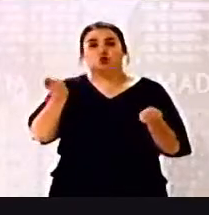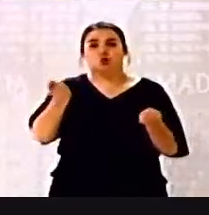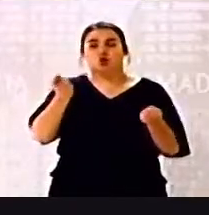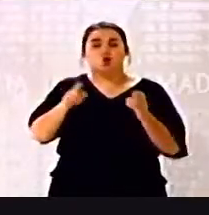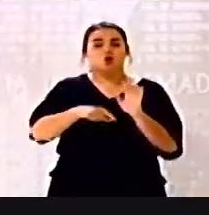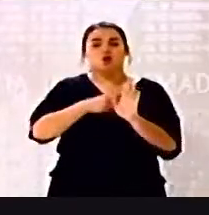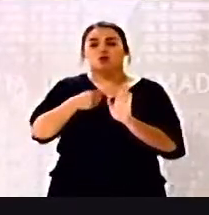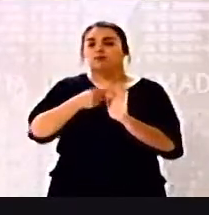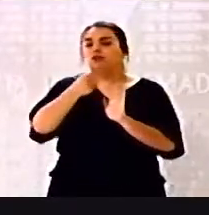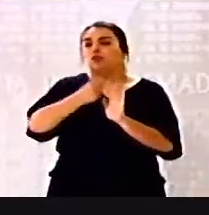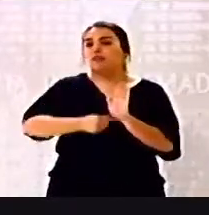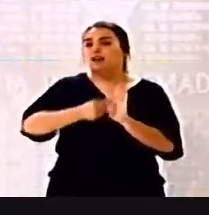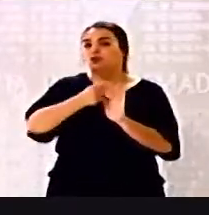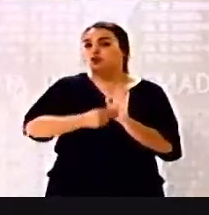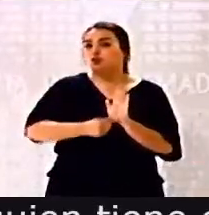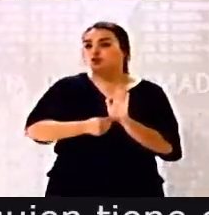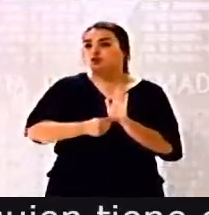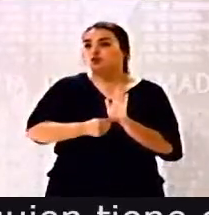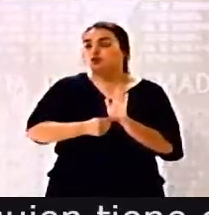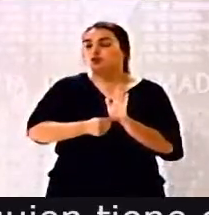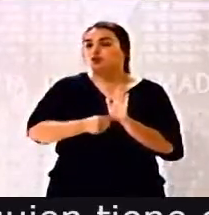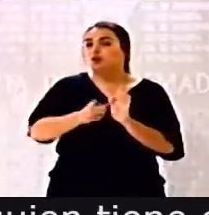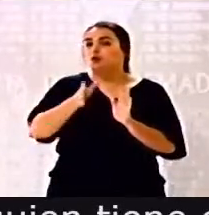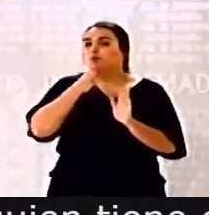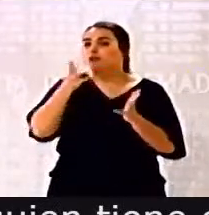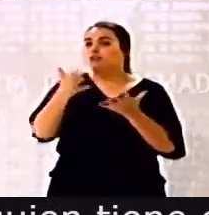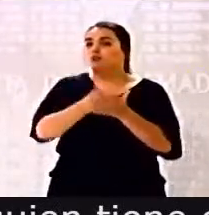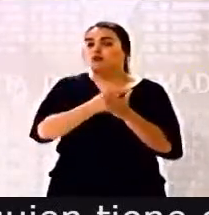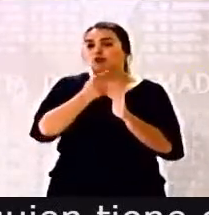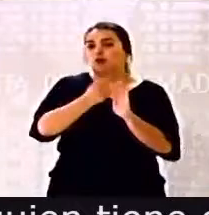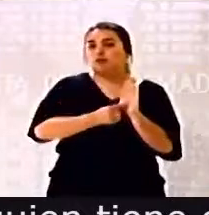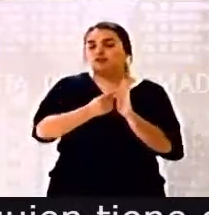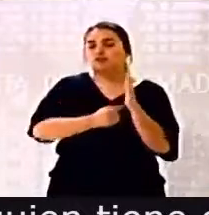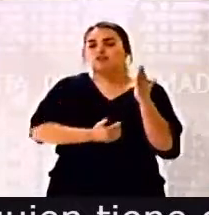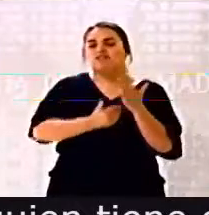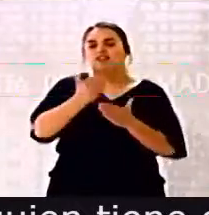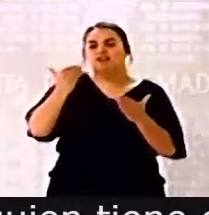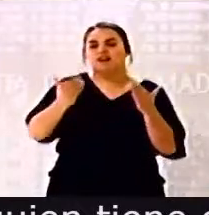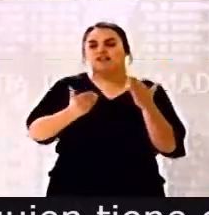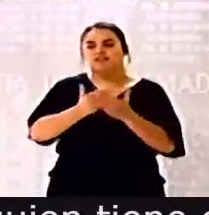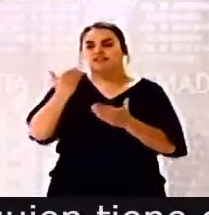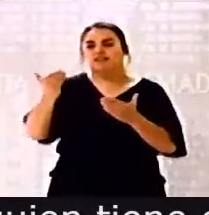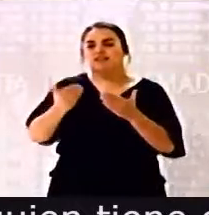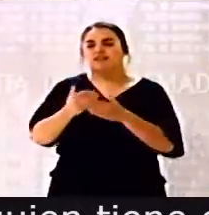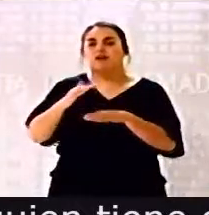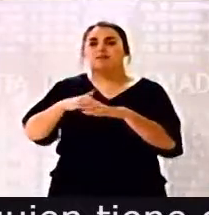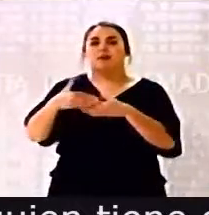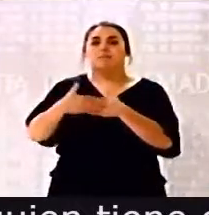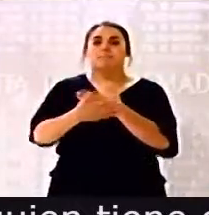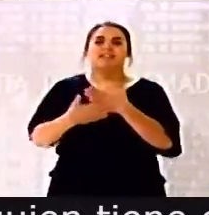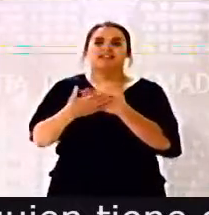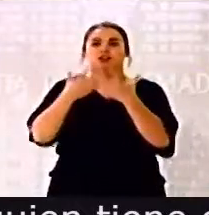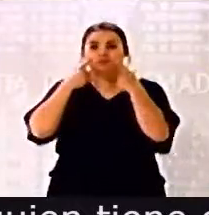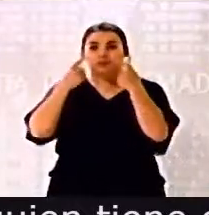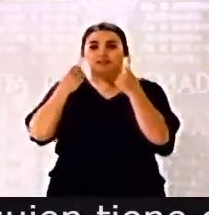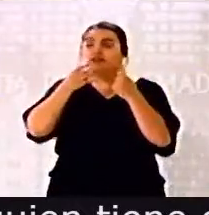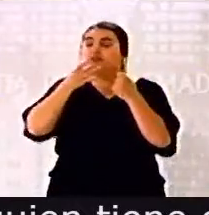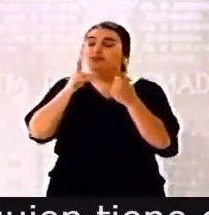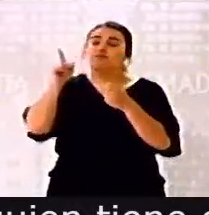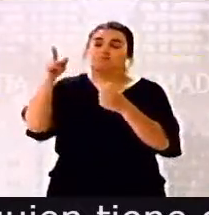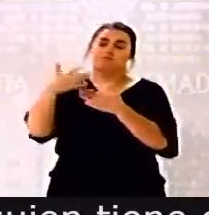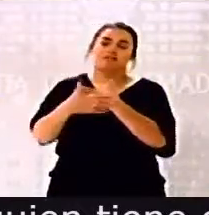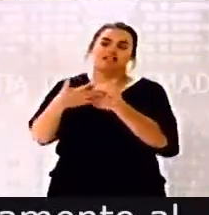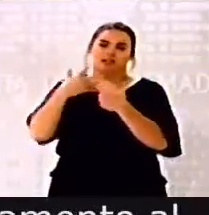de los datos, porque se vierten todos los datos diariamente al Ministerio de Sanidad, es el Ministerio de